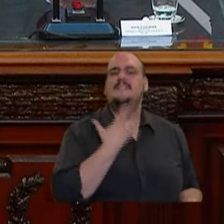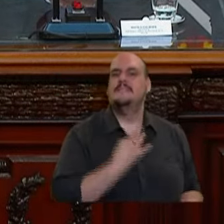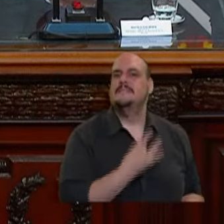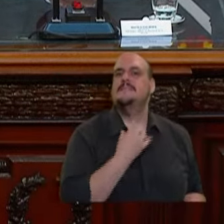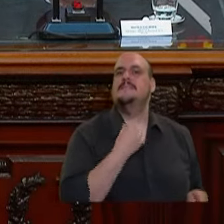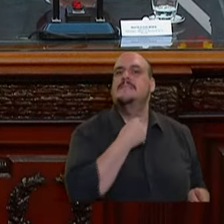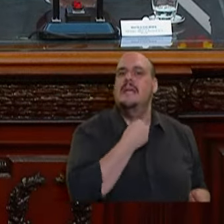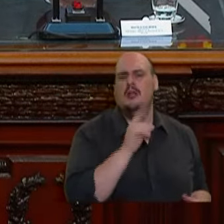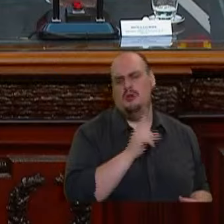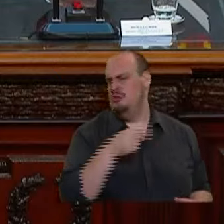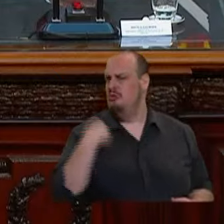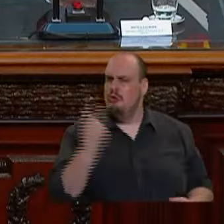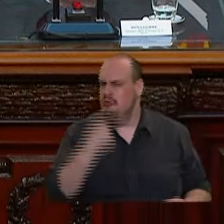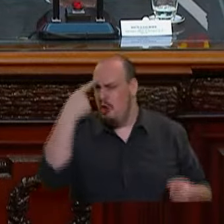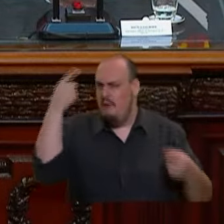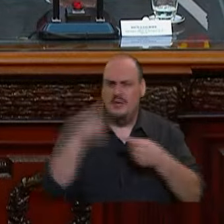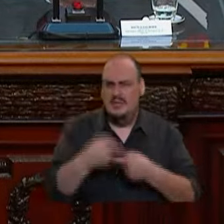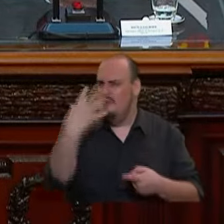cambio.